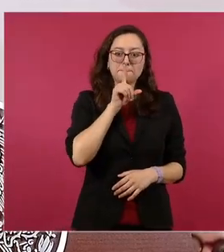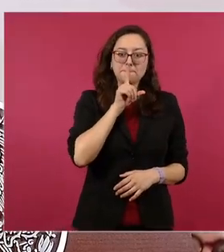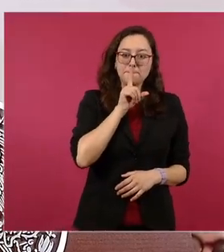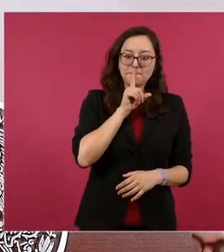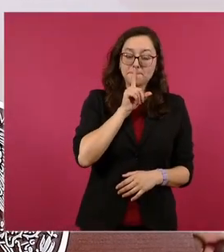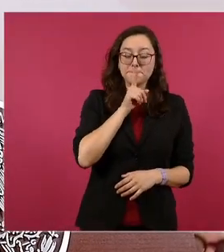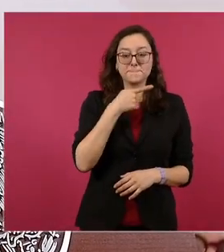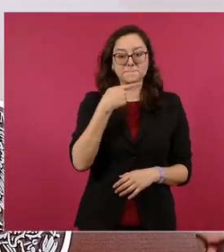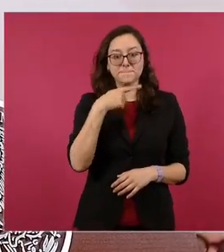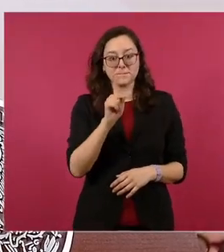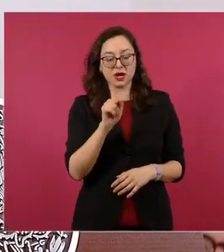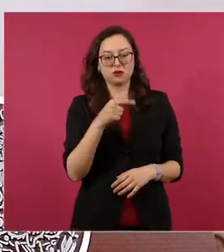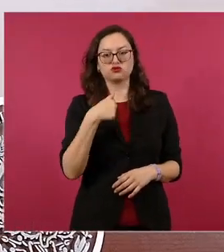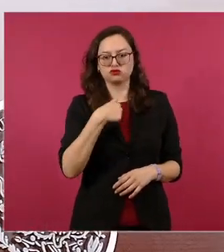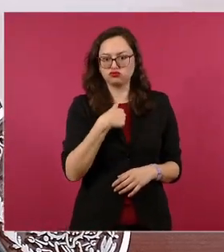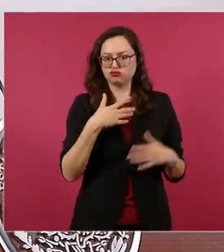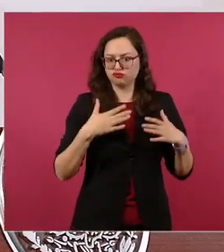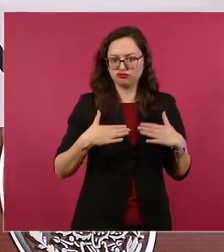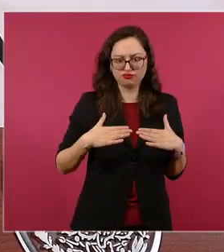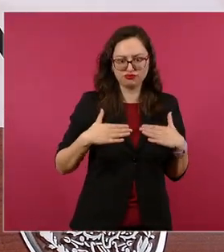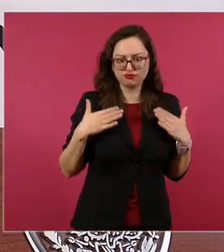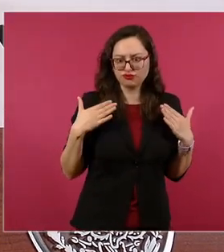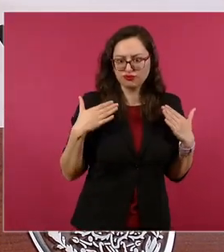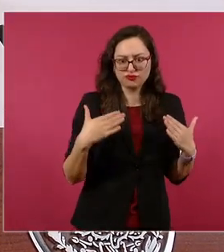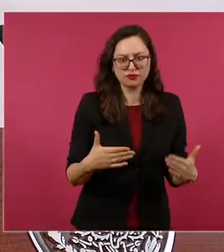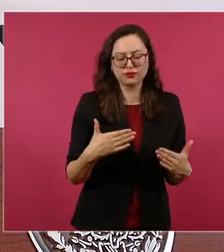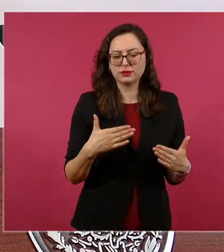porque es un gran